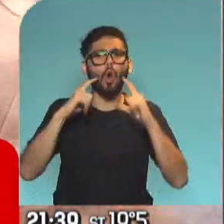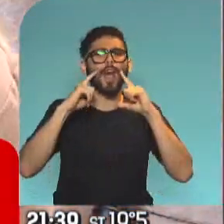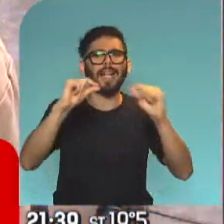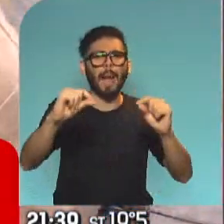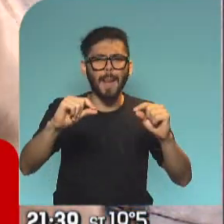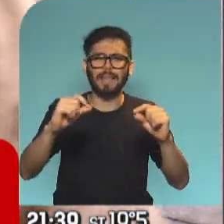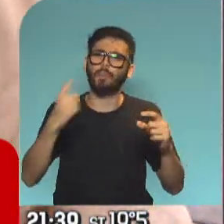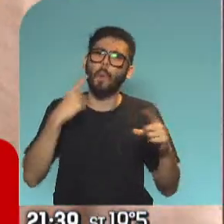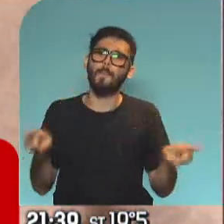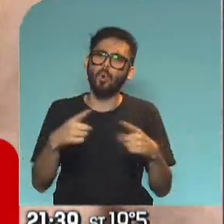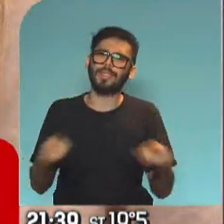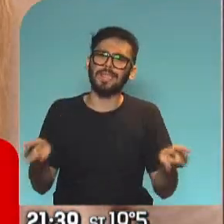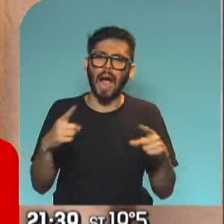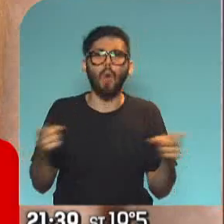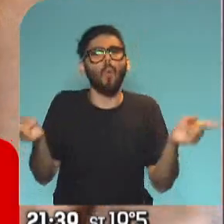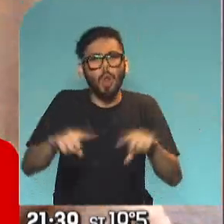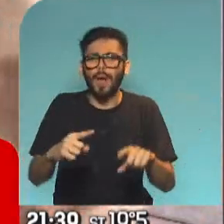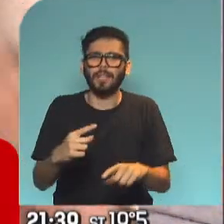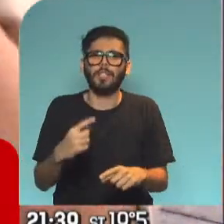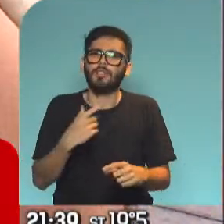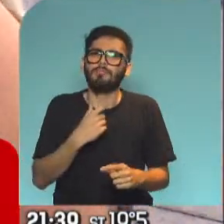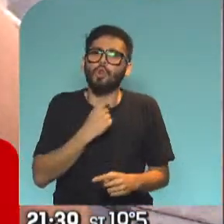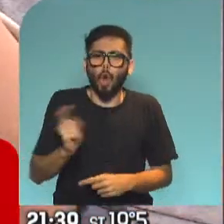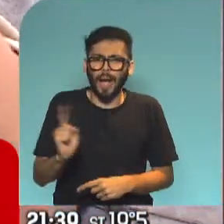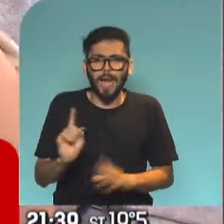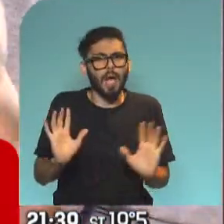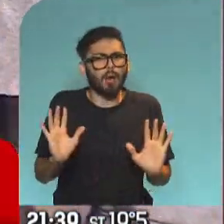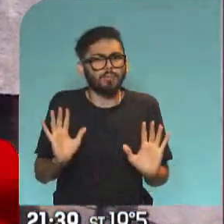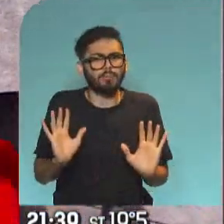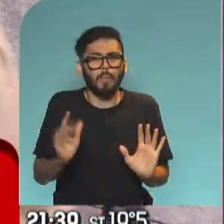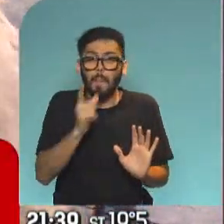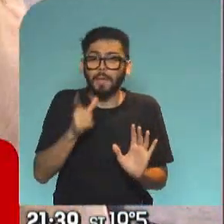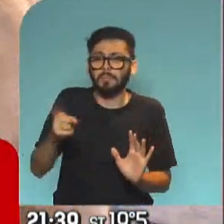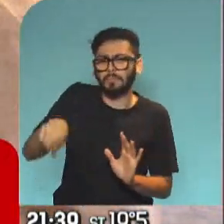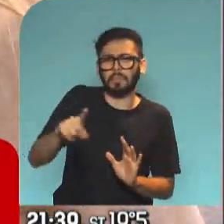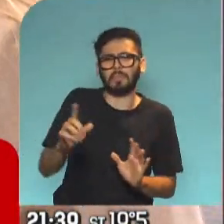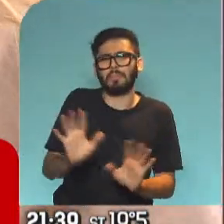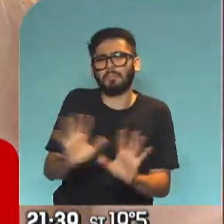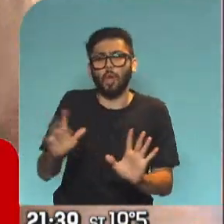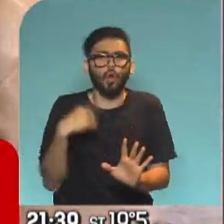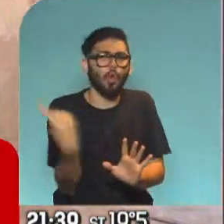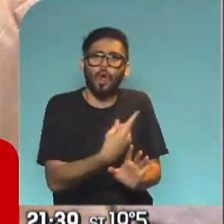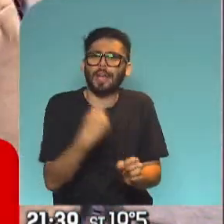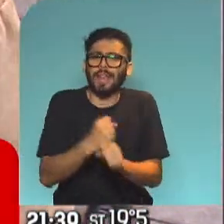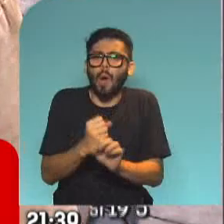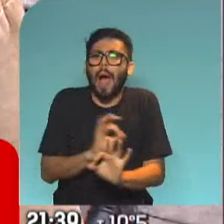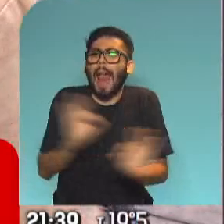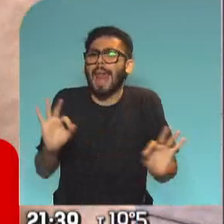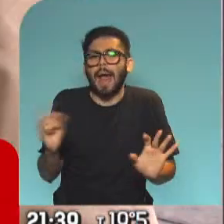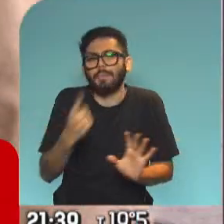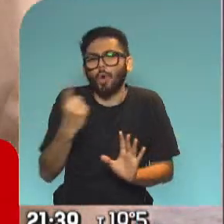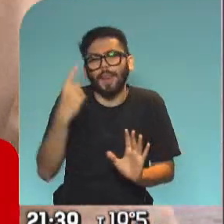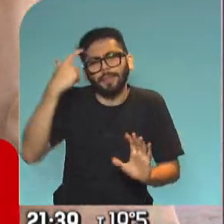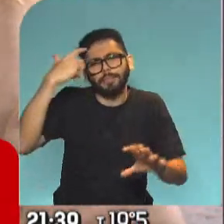la música y los artistas podamos cantar, no lo voy a negar. Me parece que estaban todos mal, nadie podía trabajar y había que tener empatía